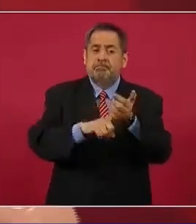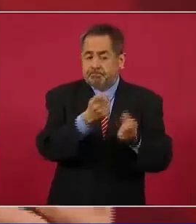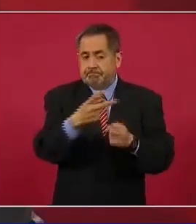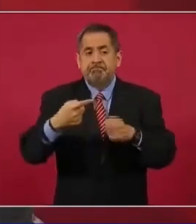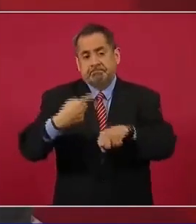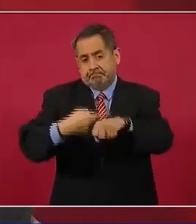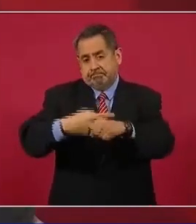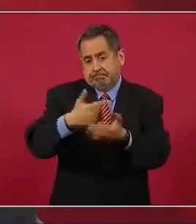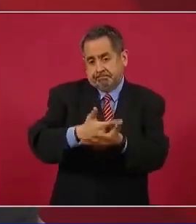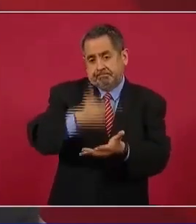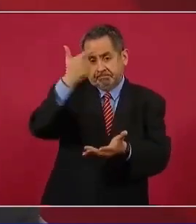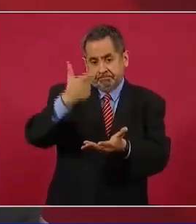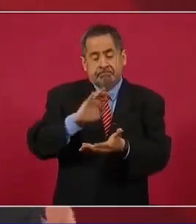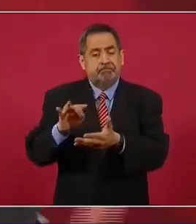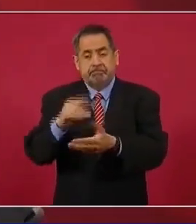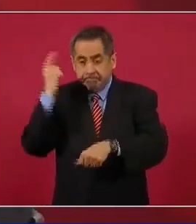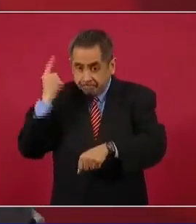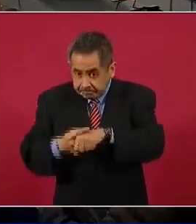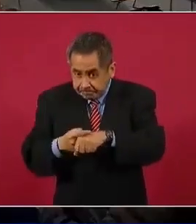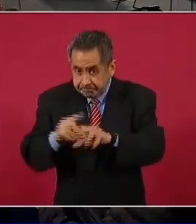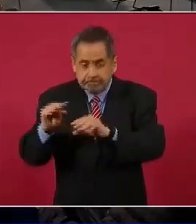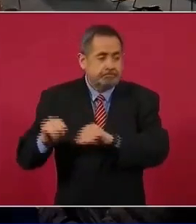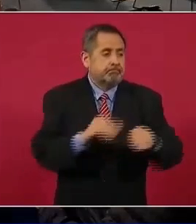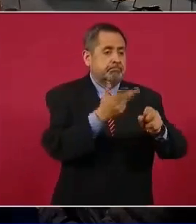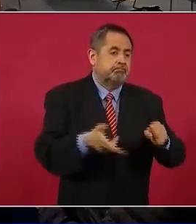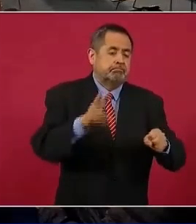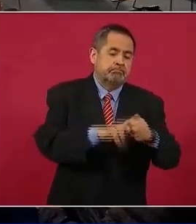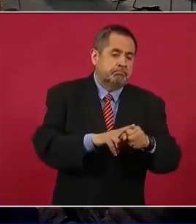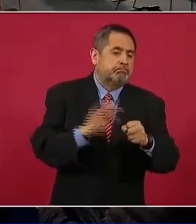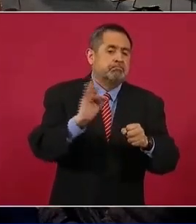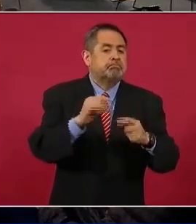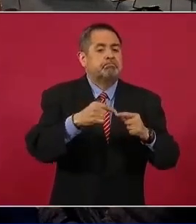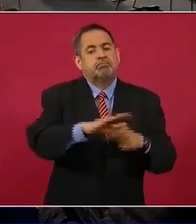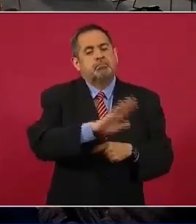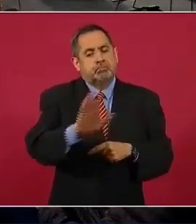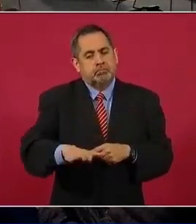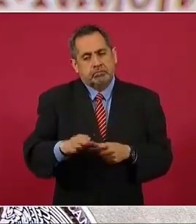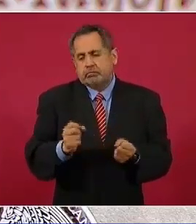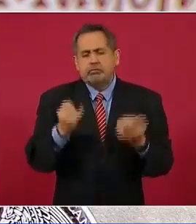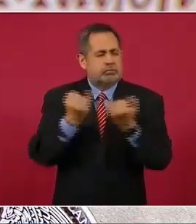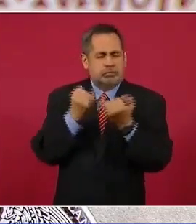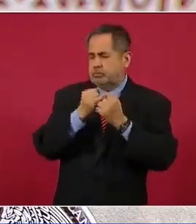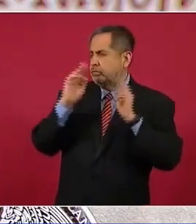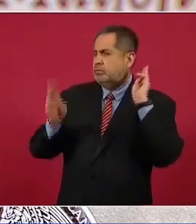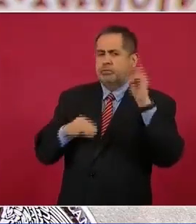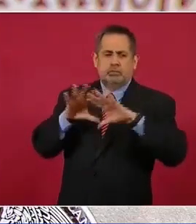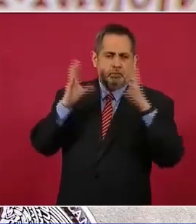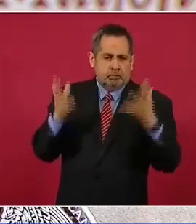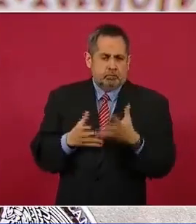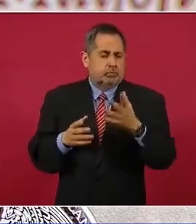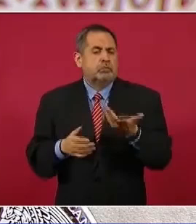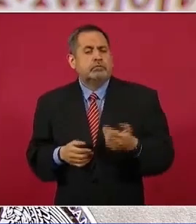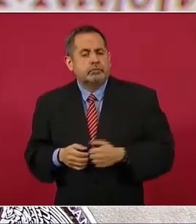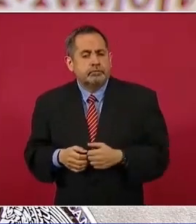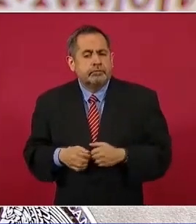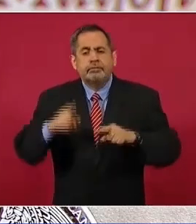importancia, llegar a ser hospitalizada o desafortunadamente morir, como ha ocurrido en todo el mundo. Ahora,